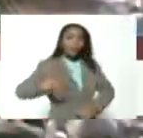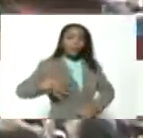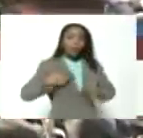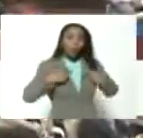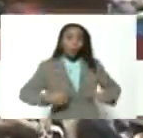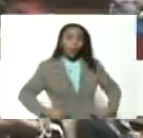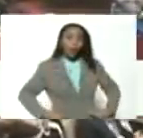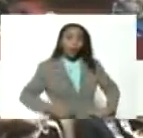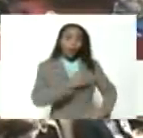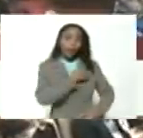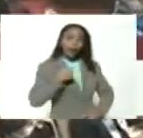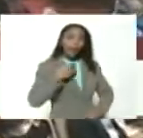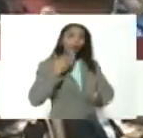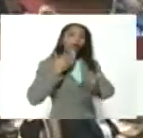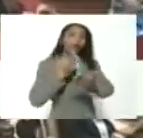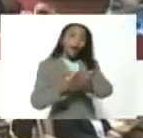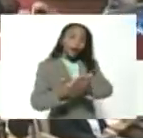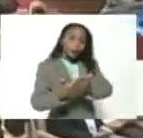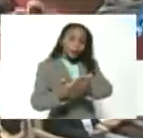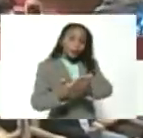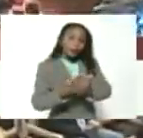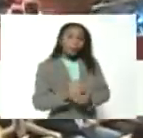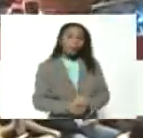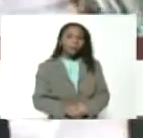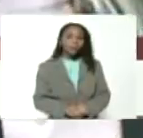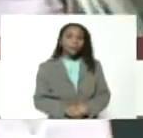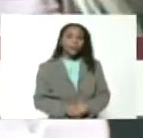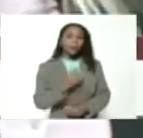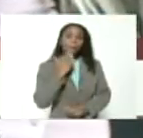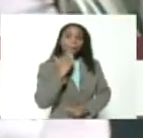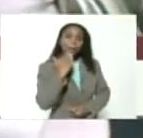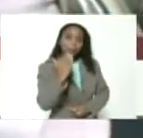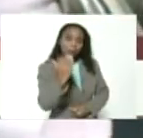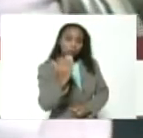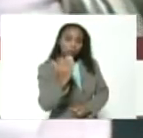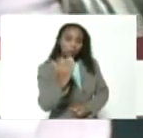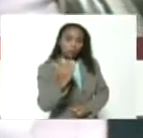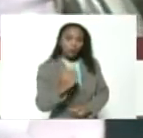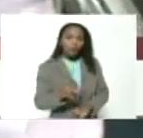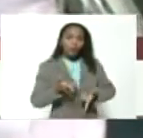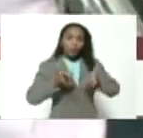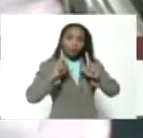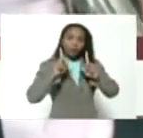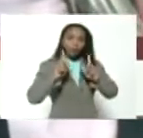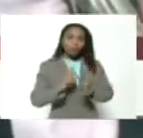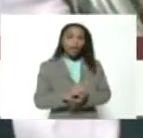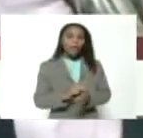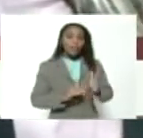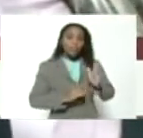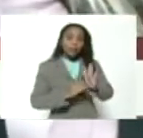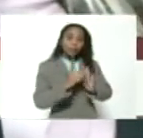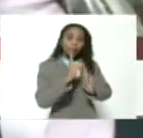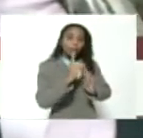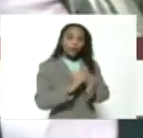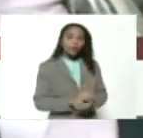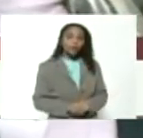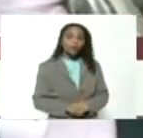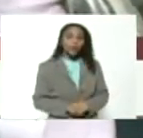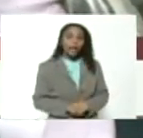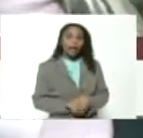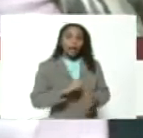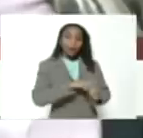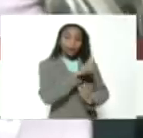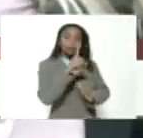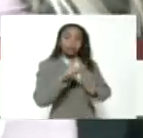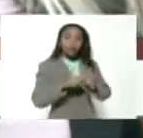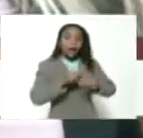Humanos, queremos agradecer el haber permitido que pudiésemos desarrollar esta generación